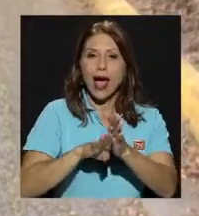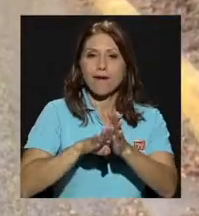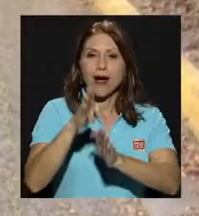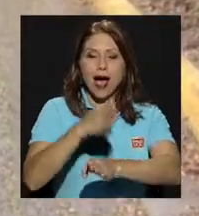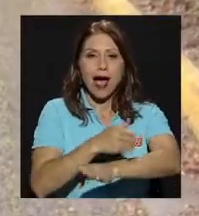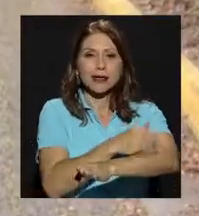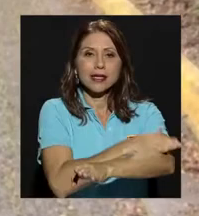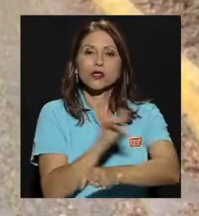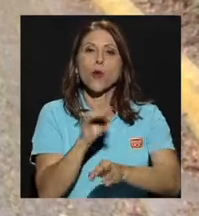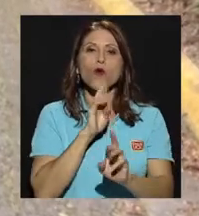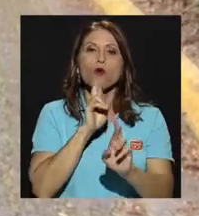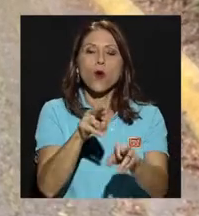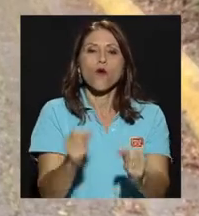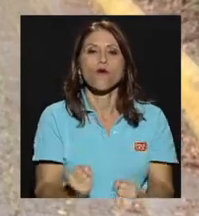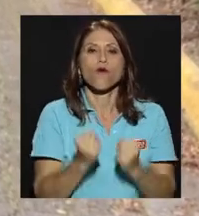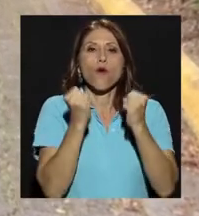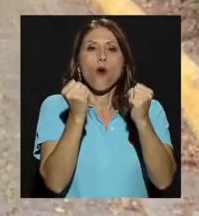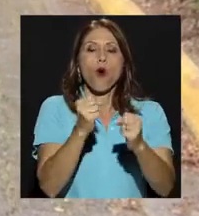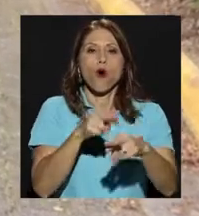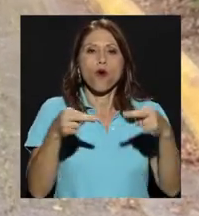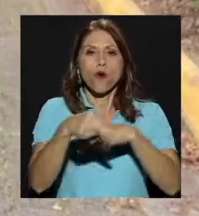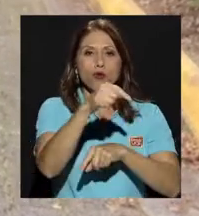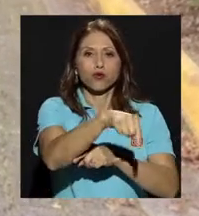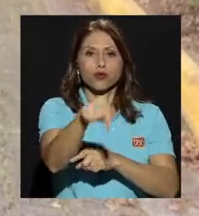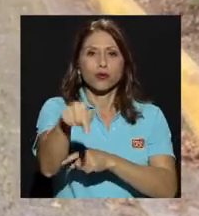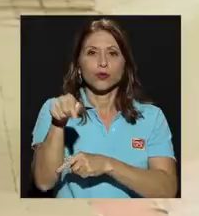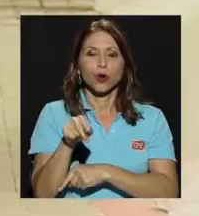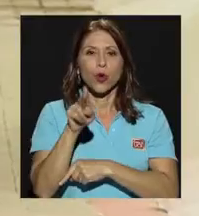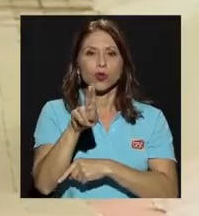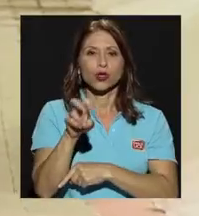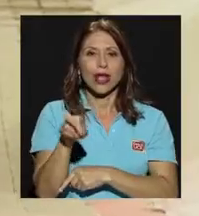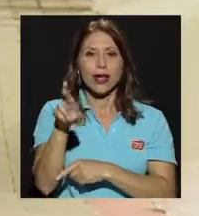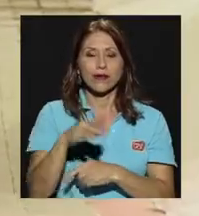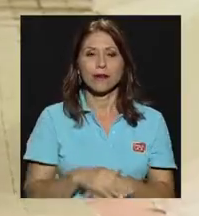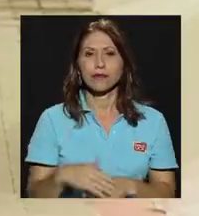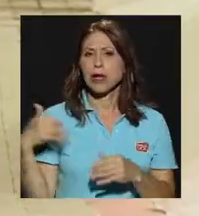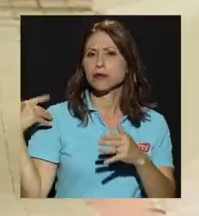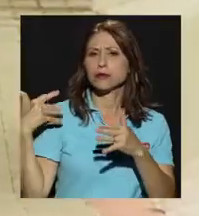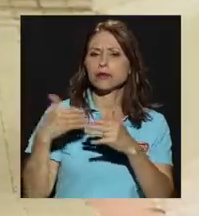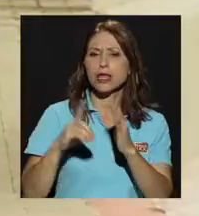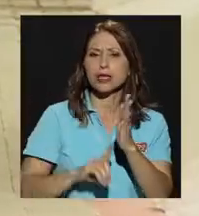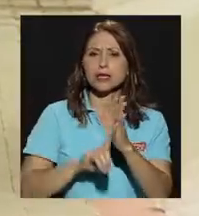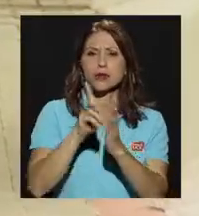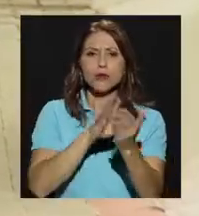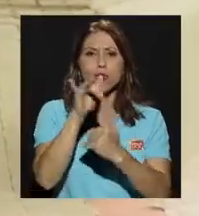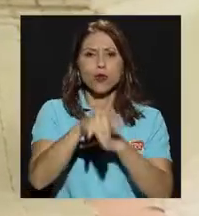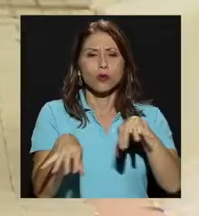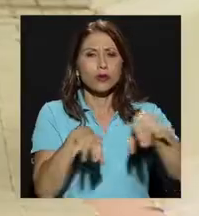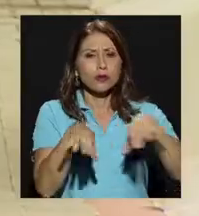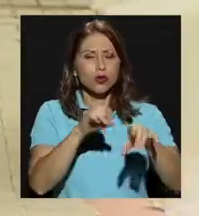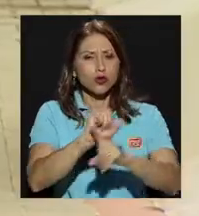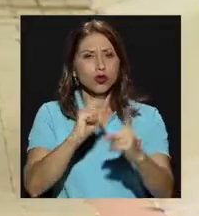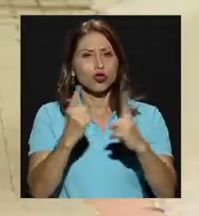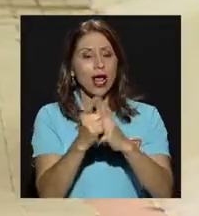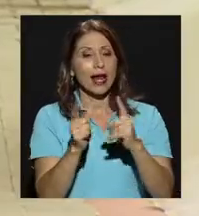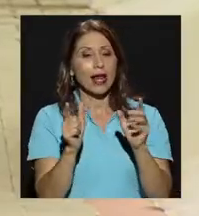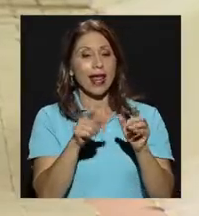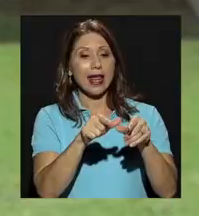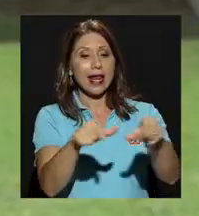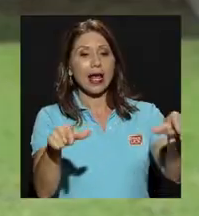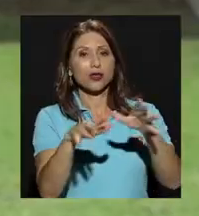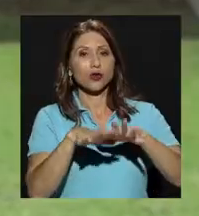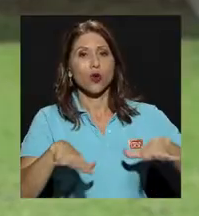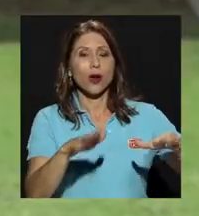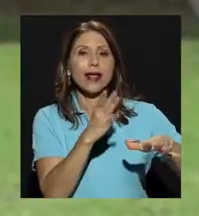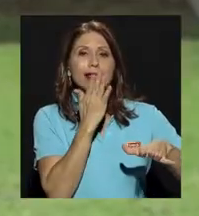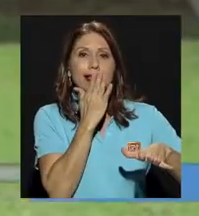del fortalecimiento de la regionalización de la UCR. Se ha estado desarrollando proyectos de acción social en la zona indígena,